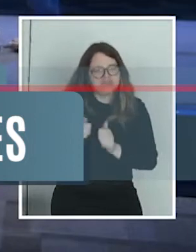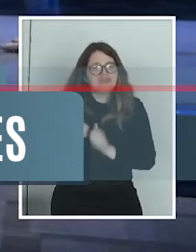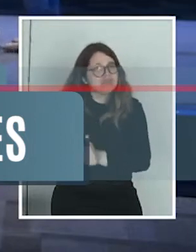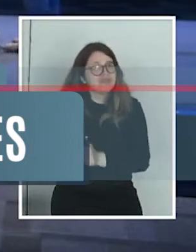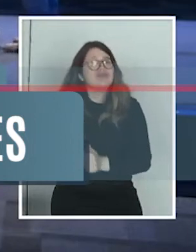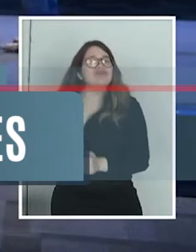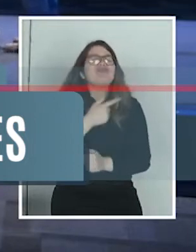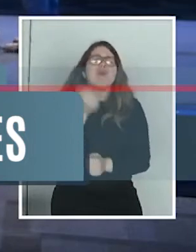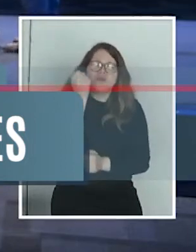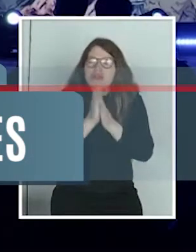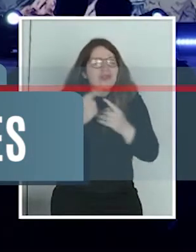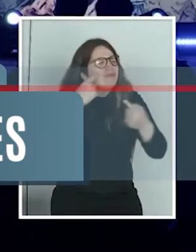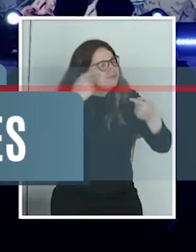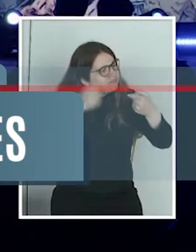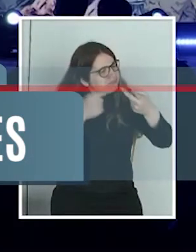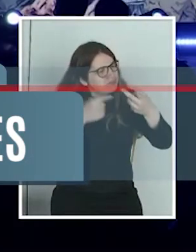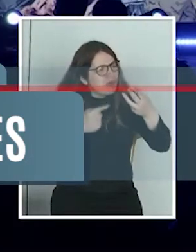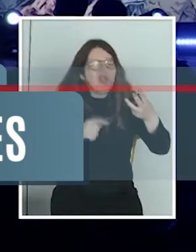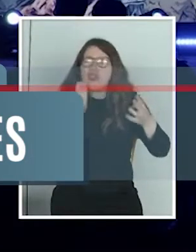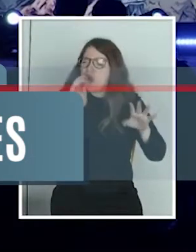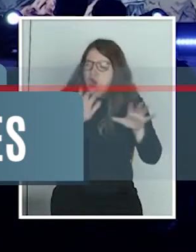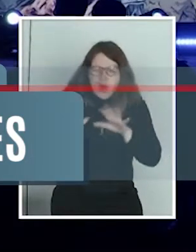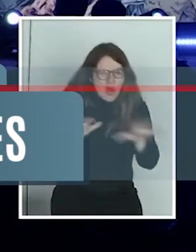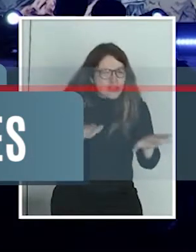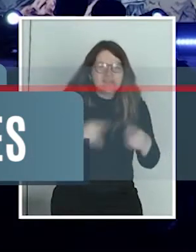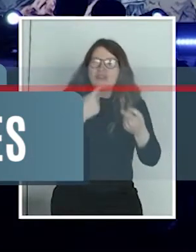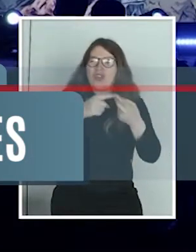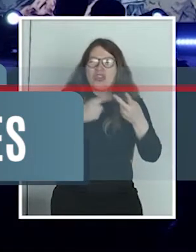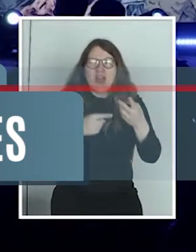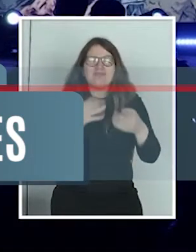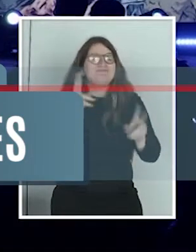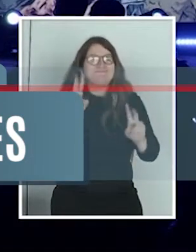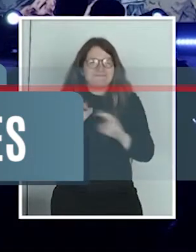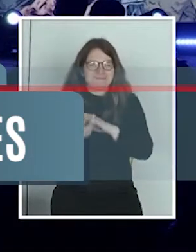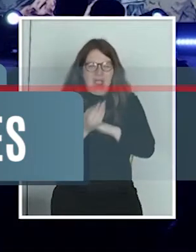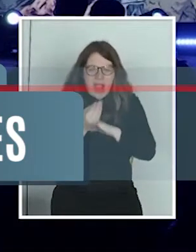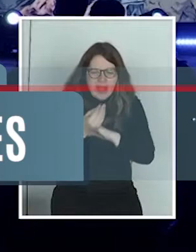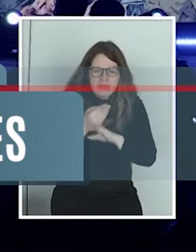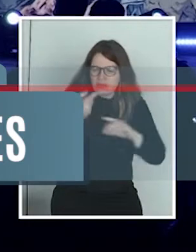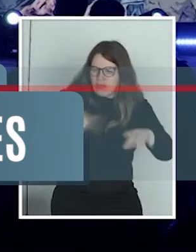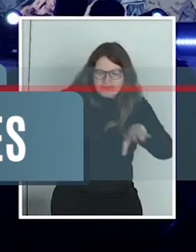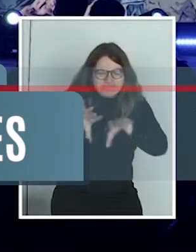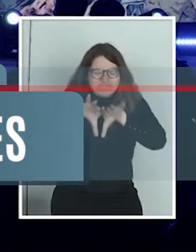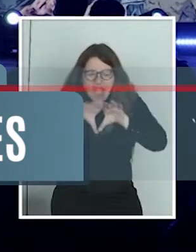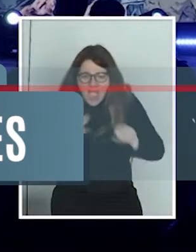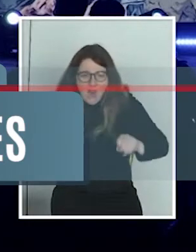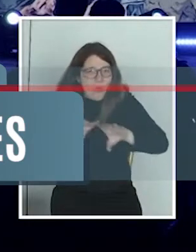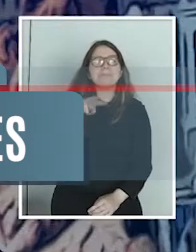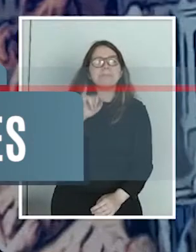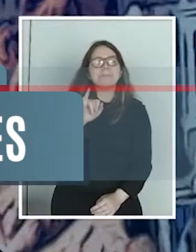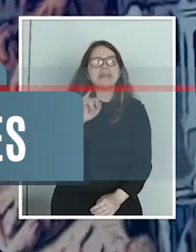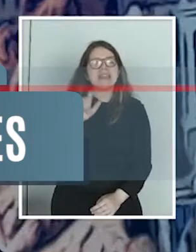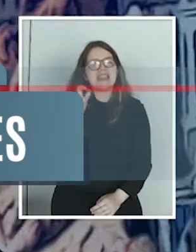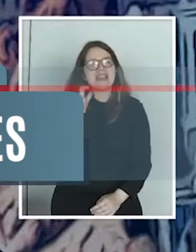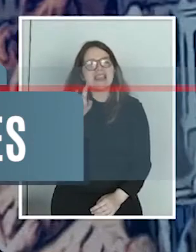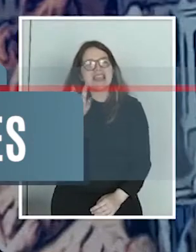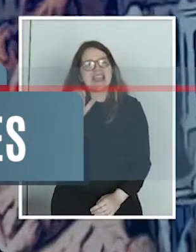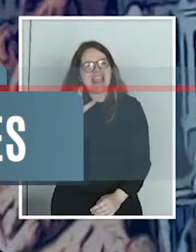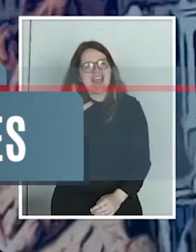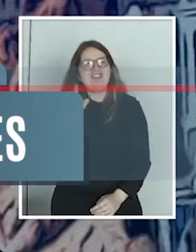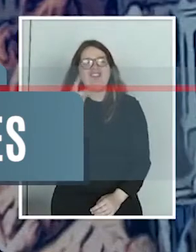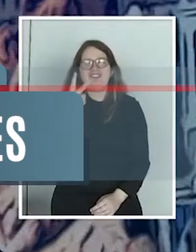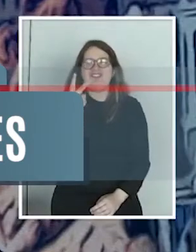los líderes elegidos democráticamente se han desarrollado reuniones de trabajo y exposiciones para abordar